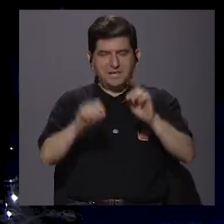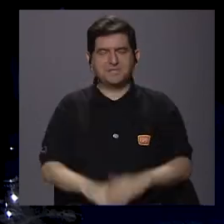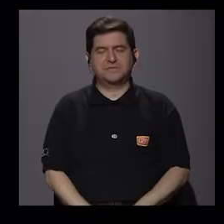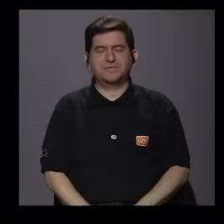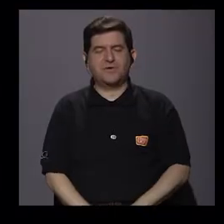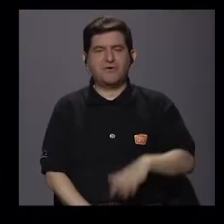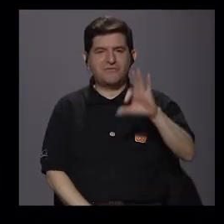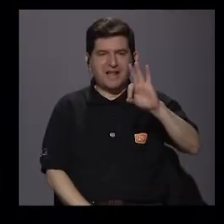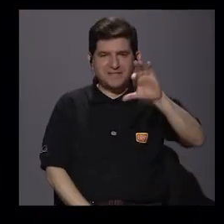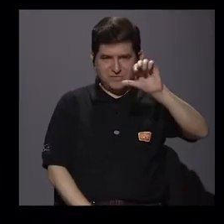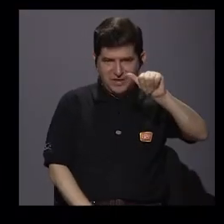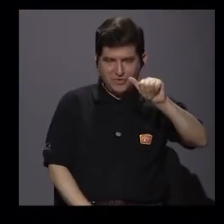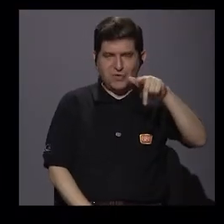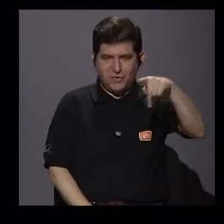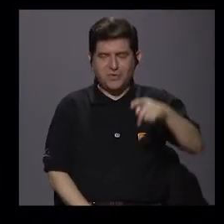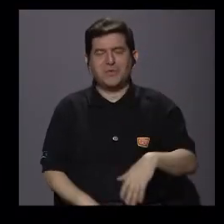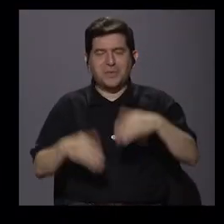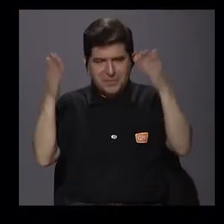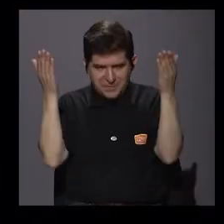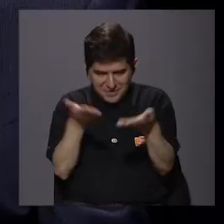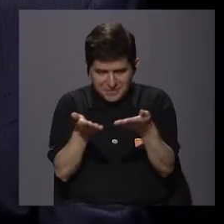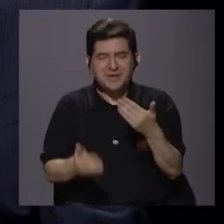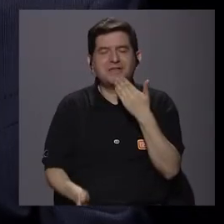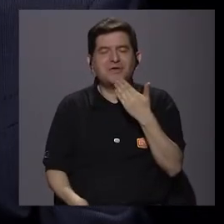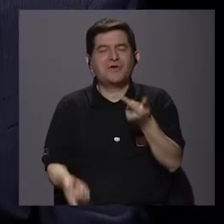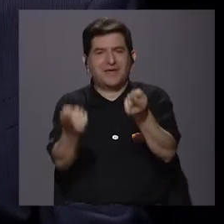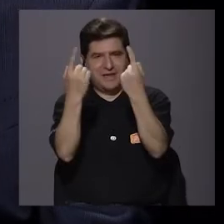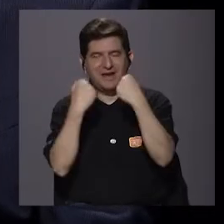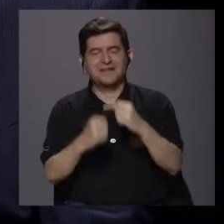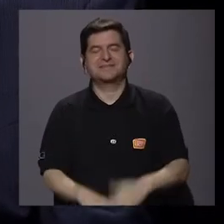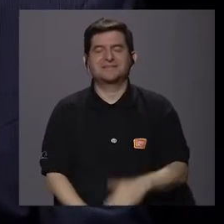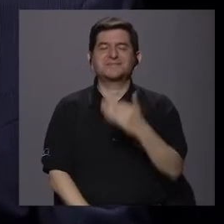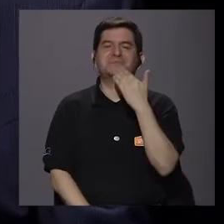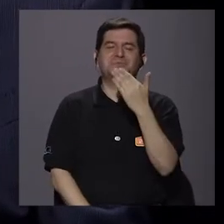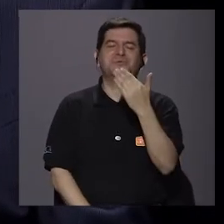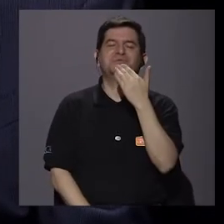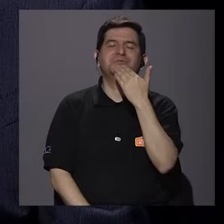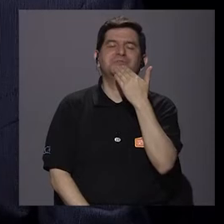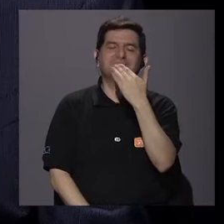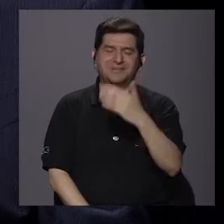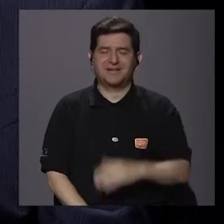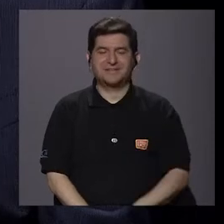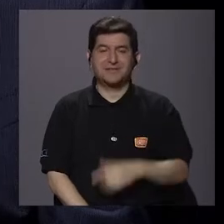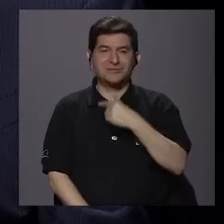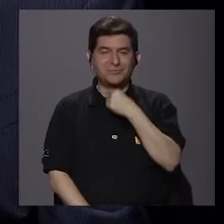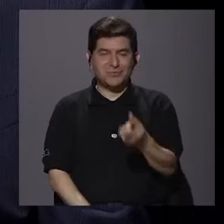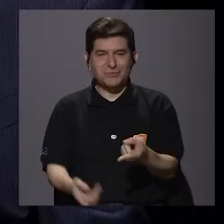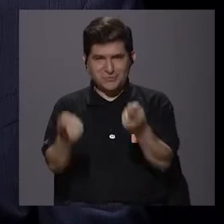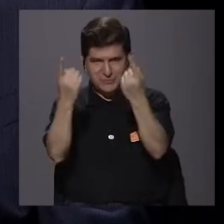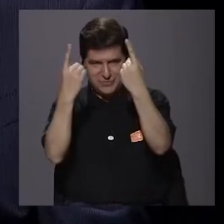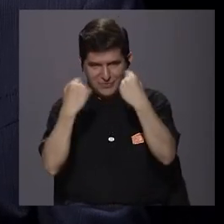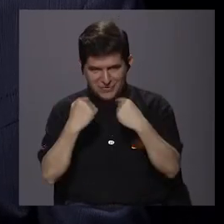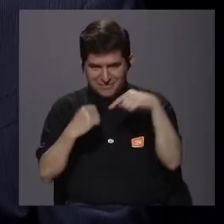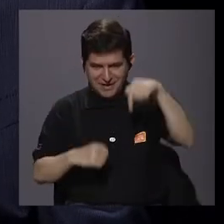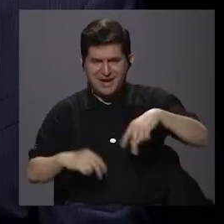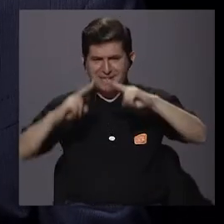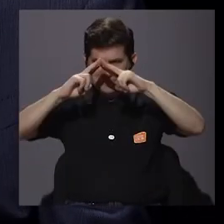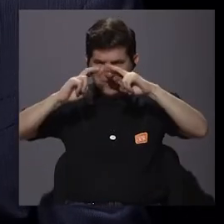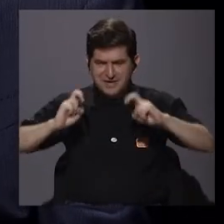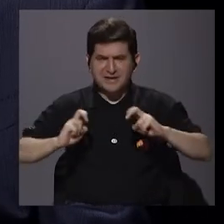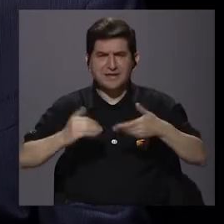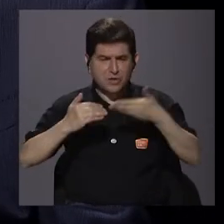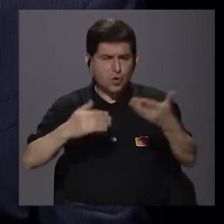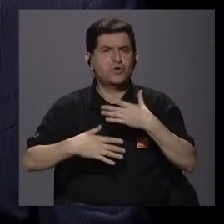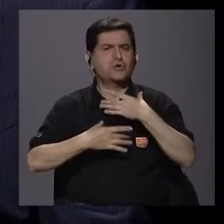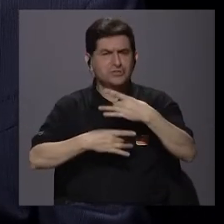francisco bienvenido de gracias por estar con nosotros muchas gracias es un placer estar aquí analizando